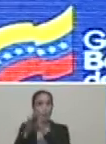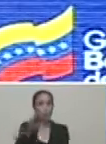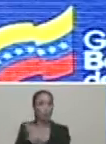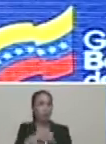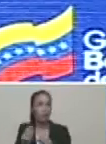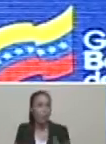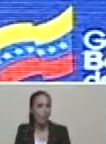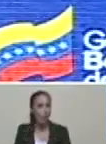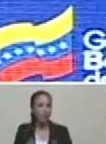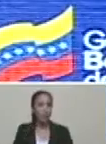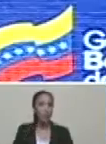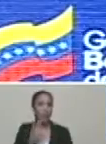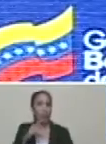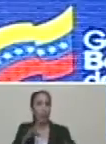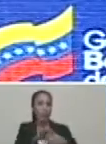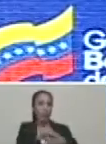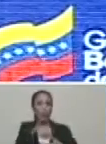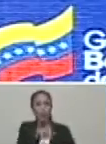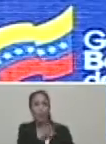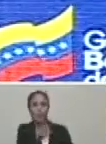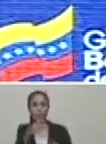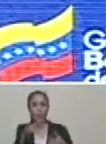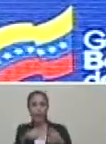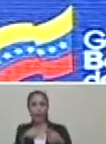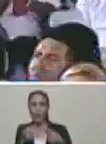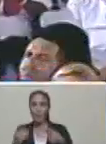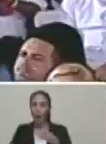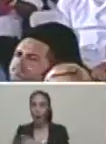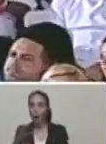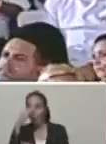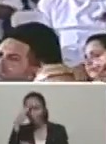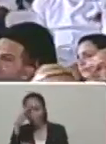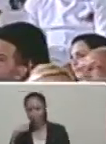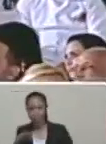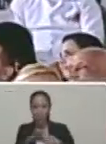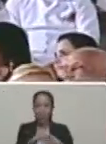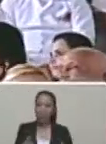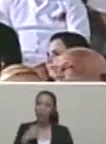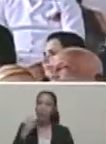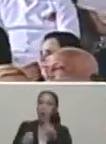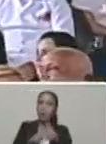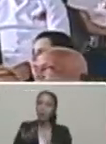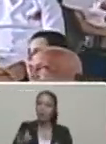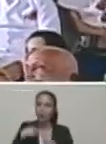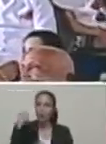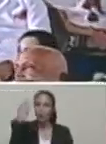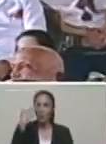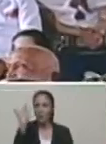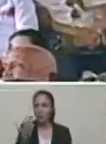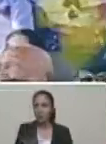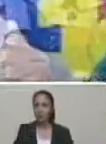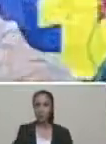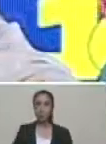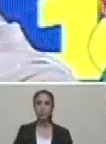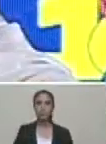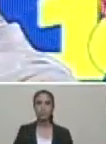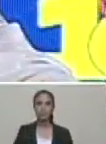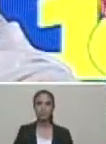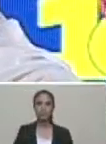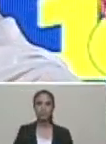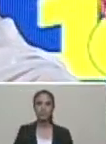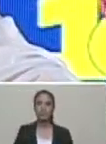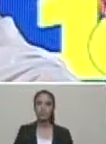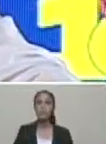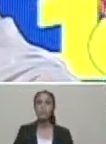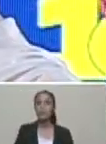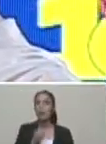futuro de la unión de Cuba y Venezuela. Por favor, Rogelio. Presidente, qué gran orgullo,